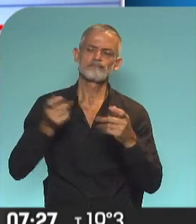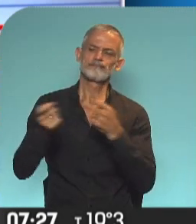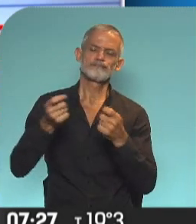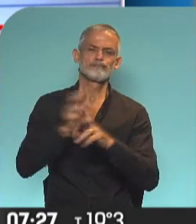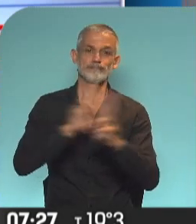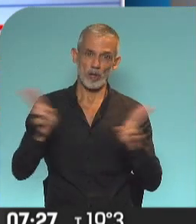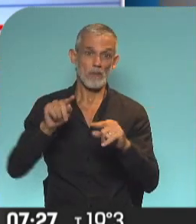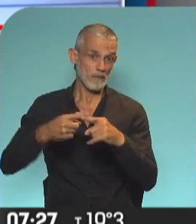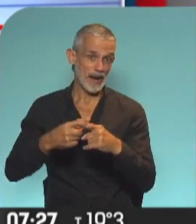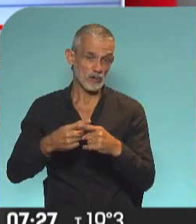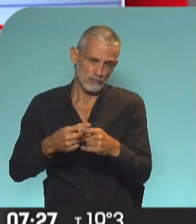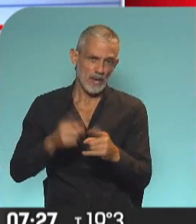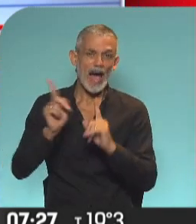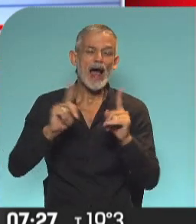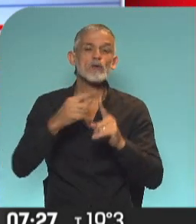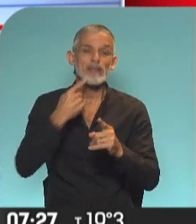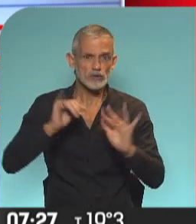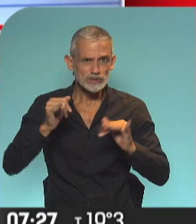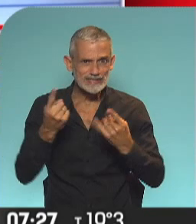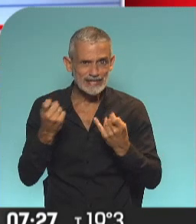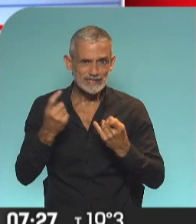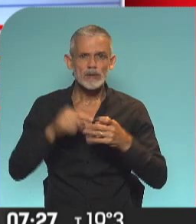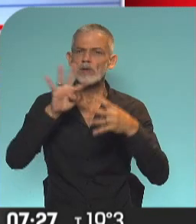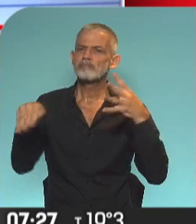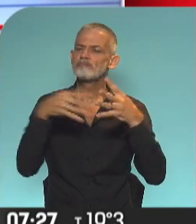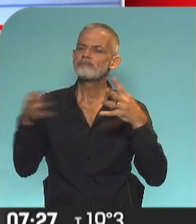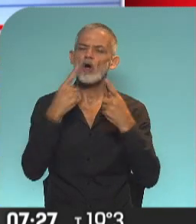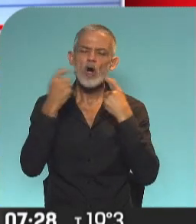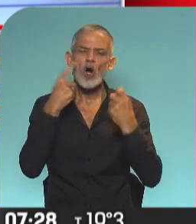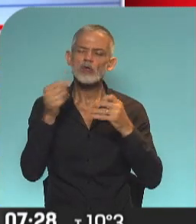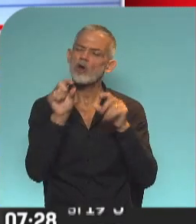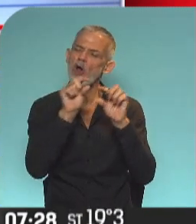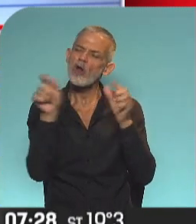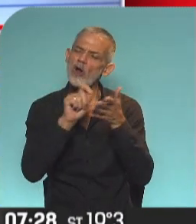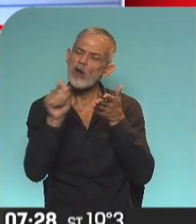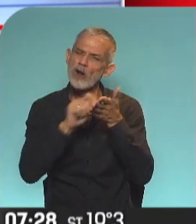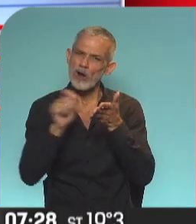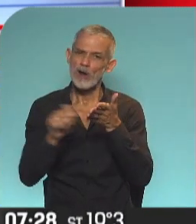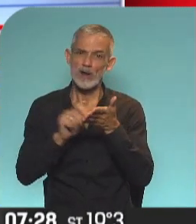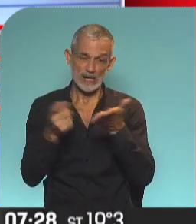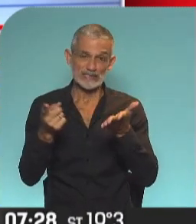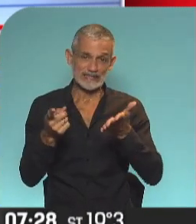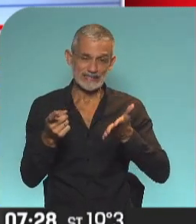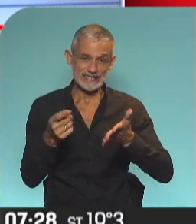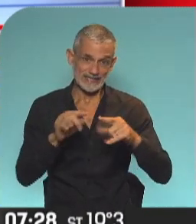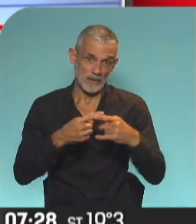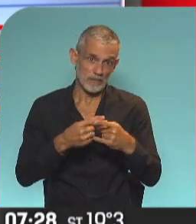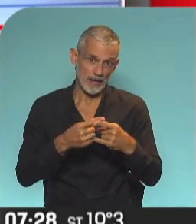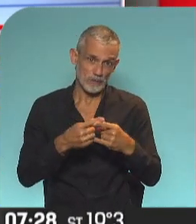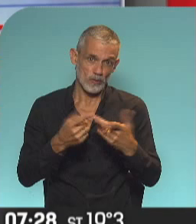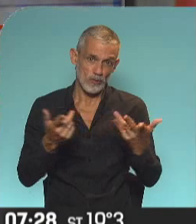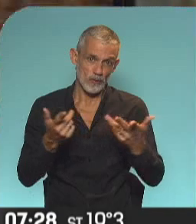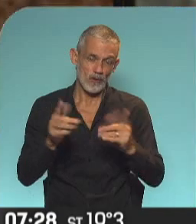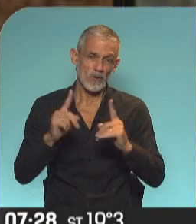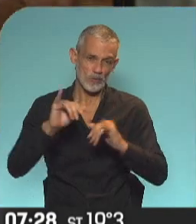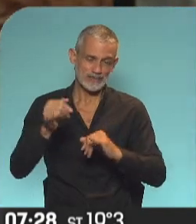comercialización de granos, las que decidieron trabajar les hicieron este control de carga. Así se vio entonces un poco lo que fue el segundo día del